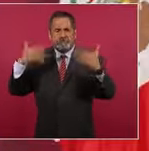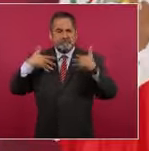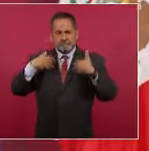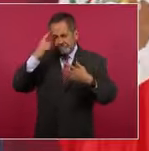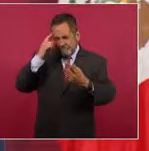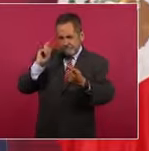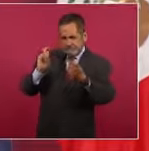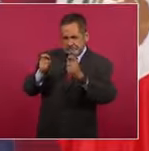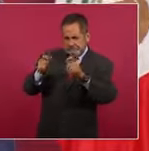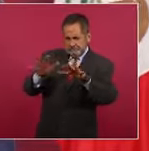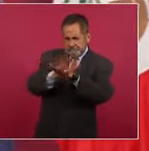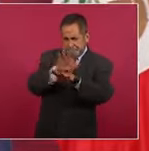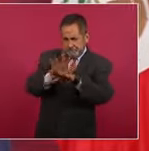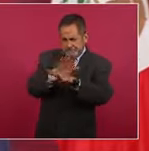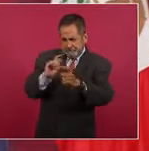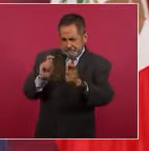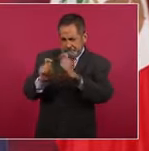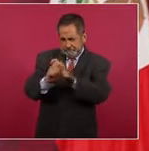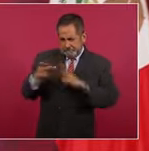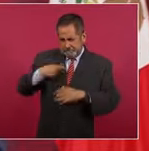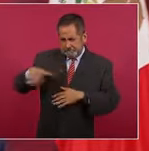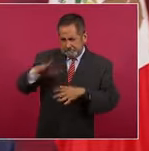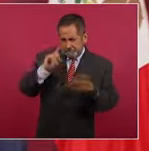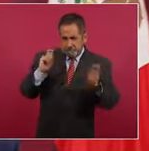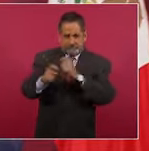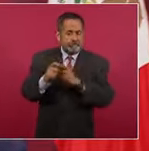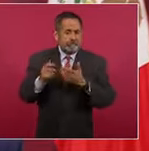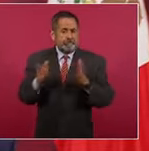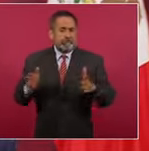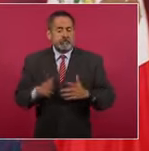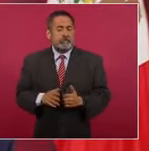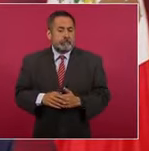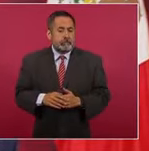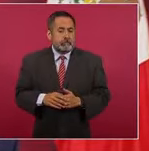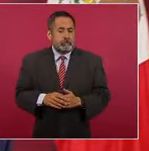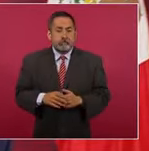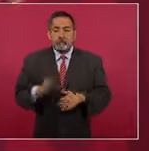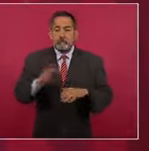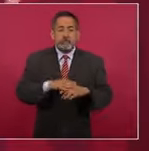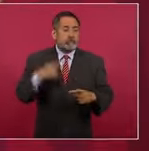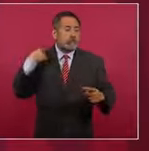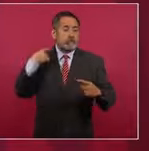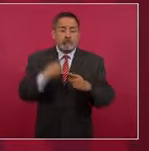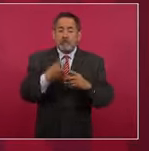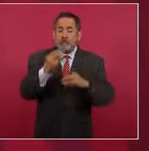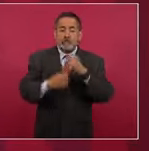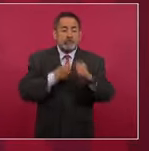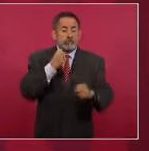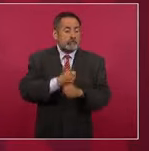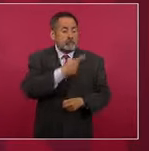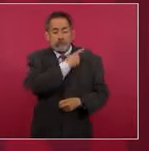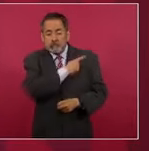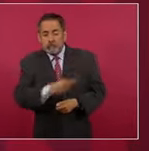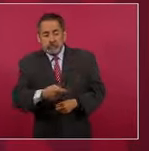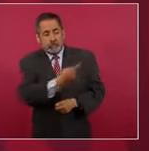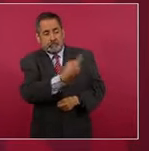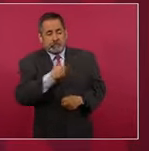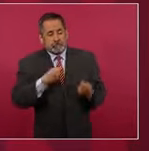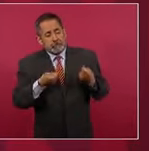cambiando la mentalidad del pueblo, porque nos manipularon durante mucho tiempo.